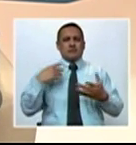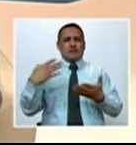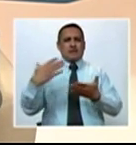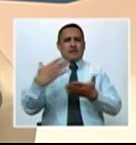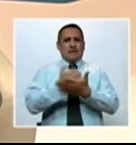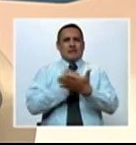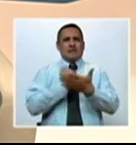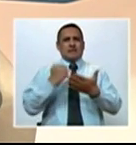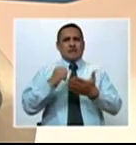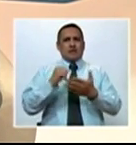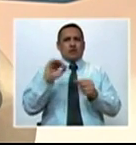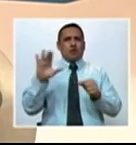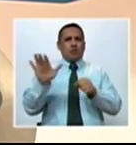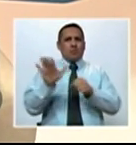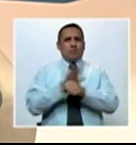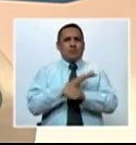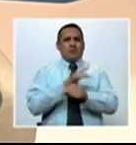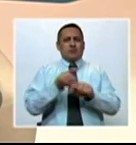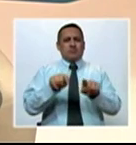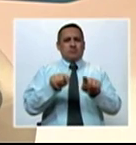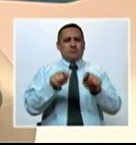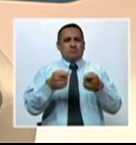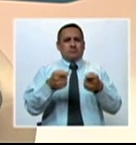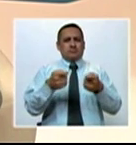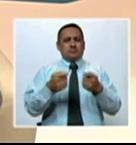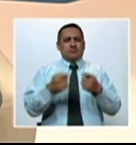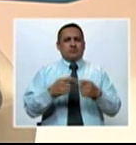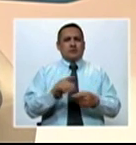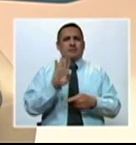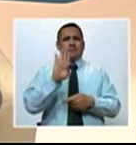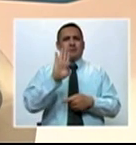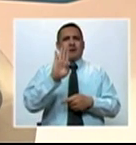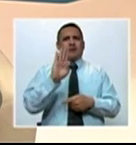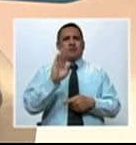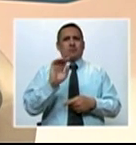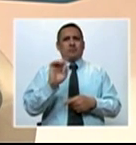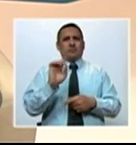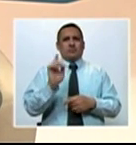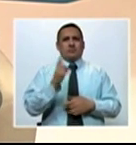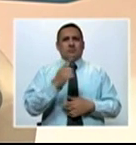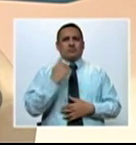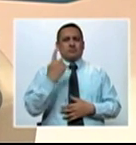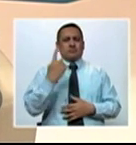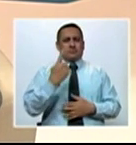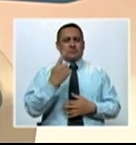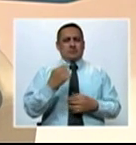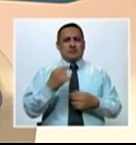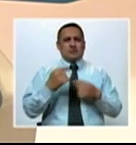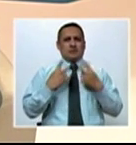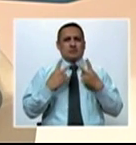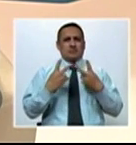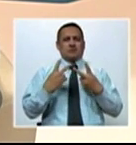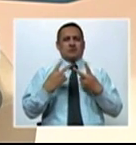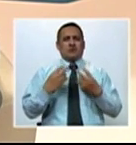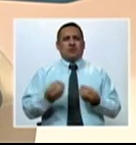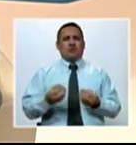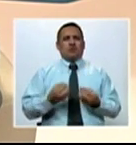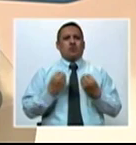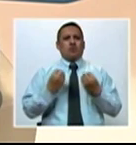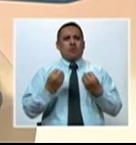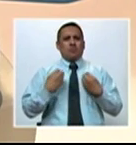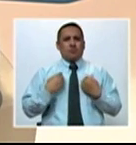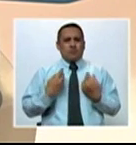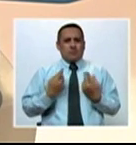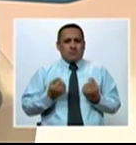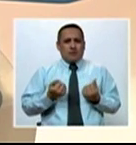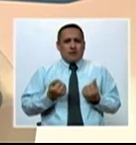se le embarga la cuenta, se le embarga por el total y entonces